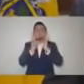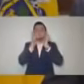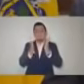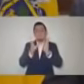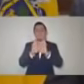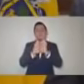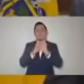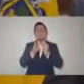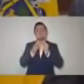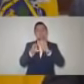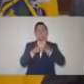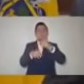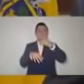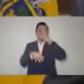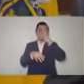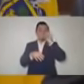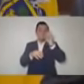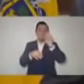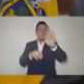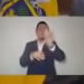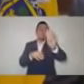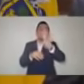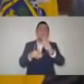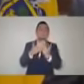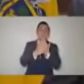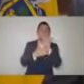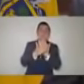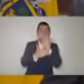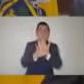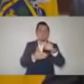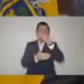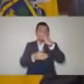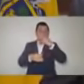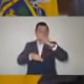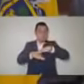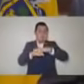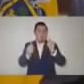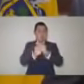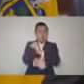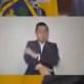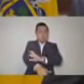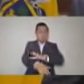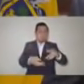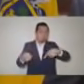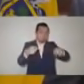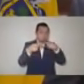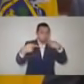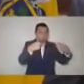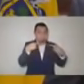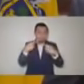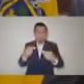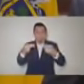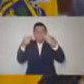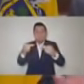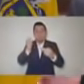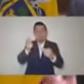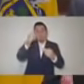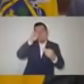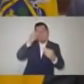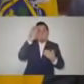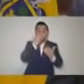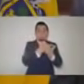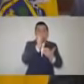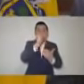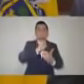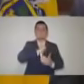sobre la aplicación de estas medidas se anunciará el miércoles por la mañana y lo haremos en coordinación con la mesa de reactivación económica a partir de las